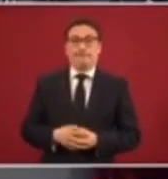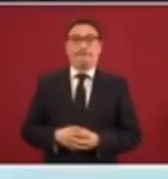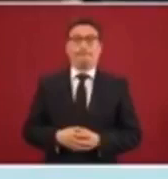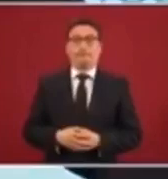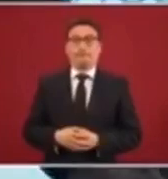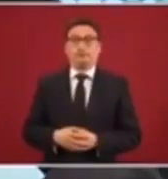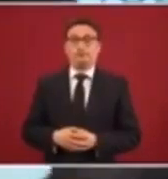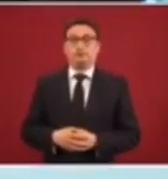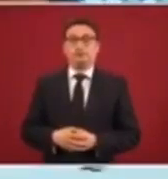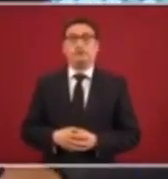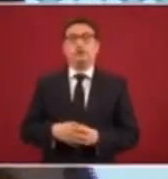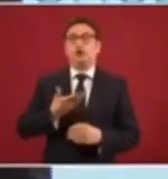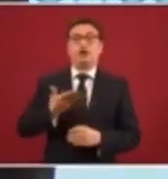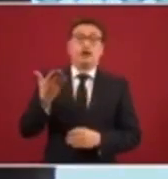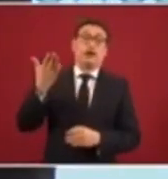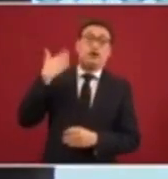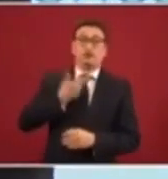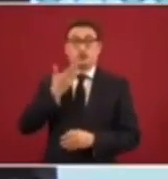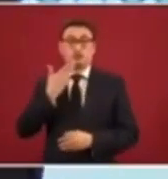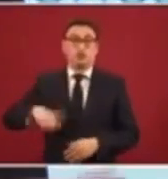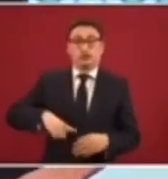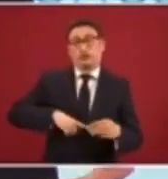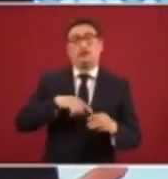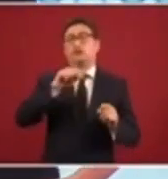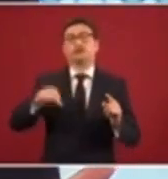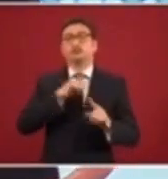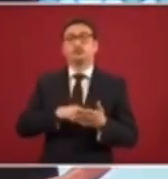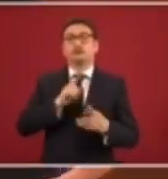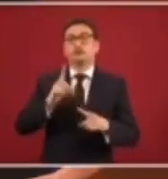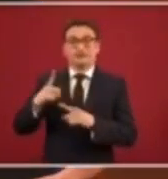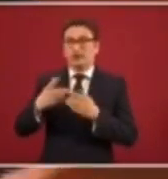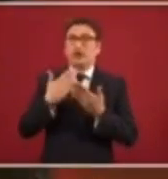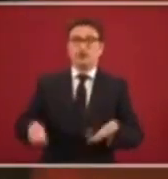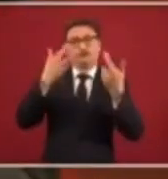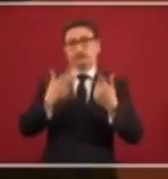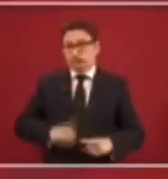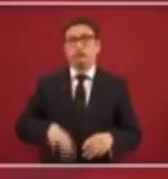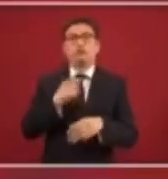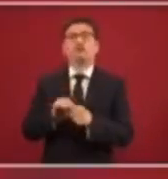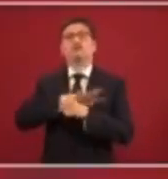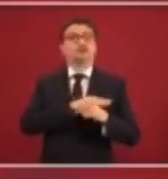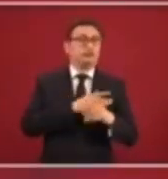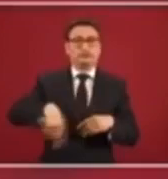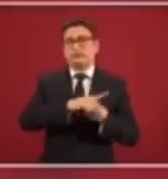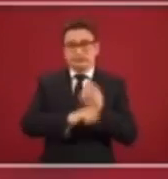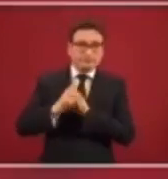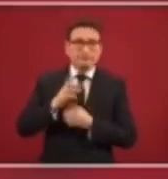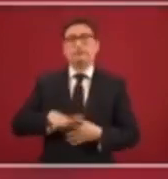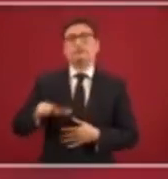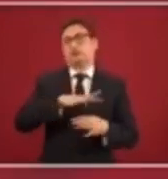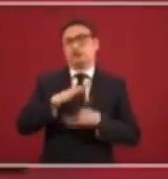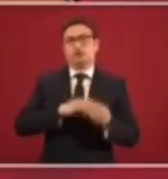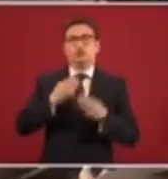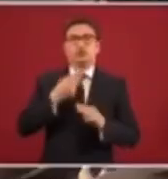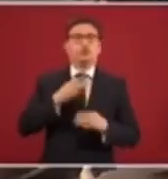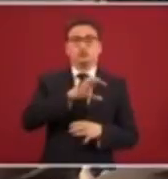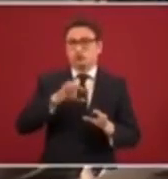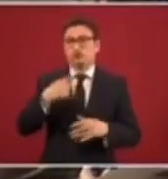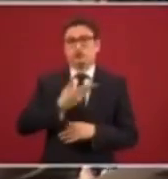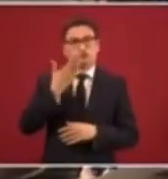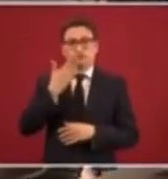se está derrumbando el modelo neoliberal, porque eso es lo que está pasando. O sea, el coronavirus precipitó la caída de un modelo